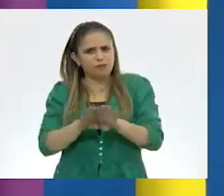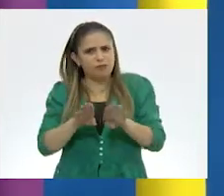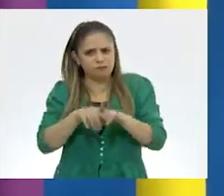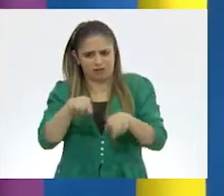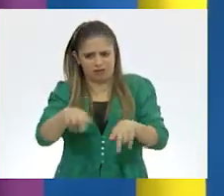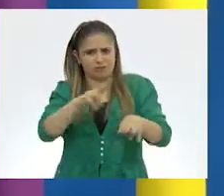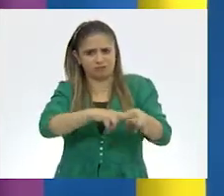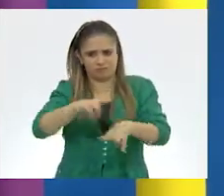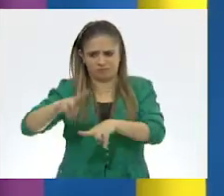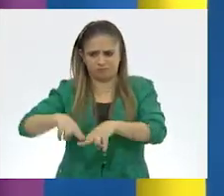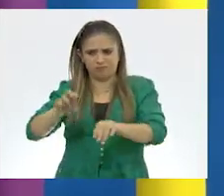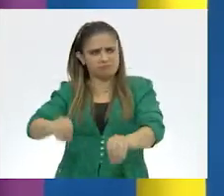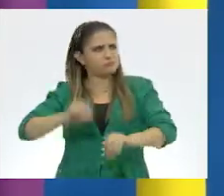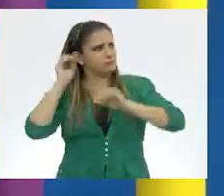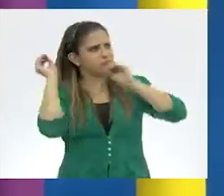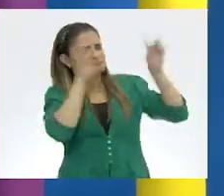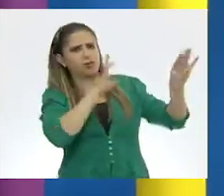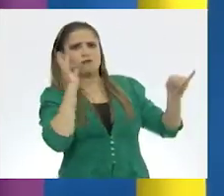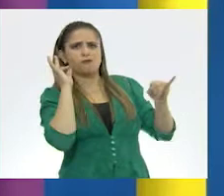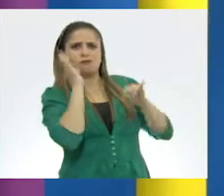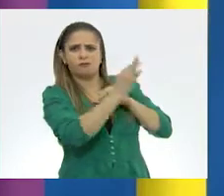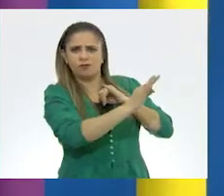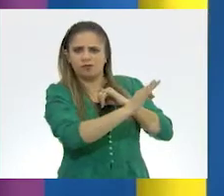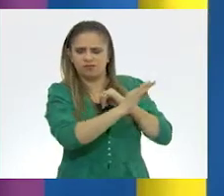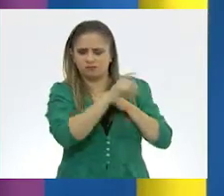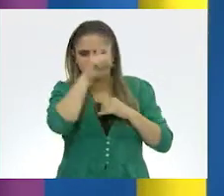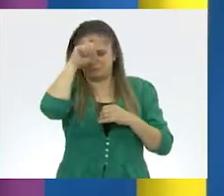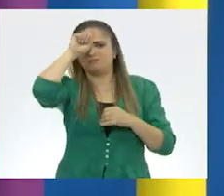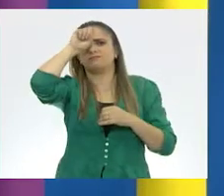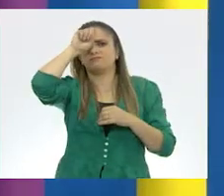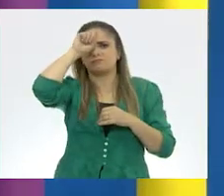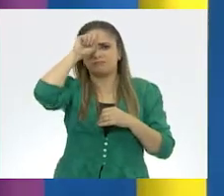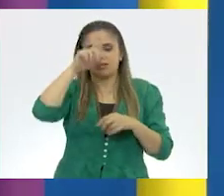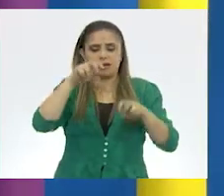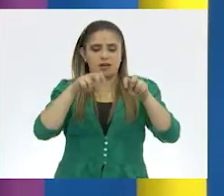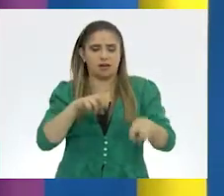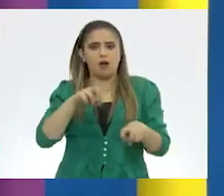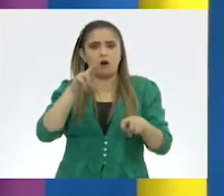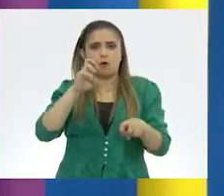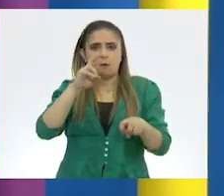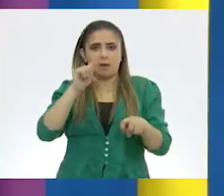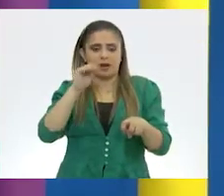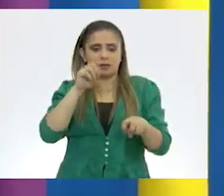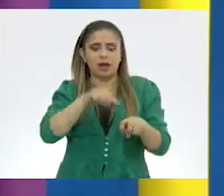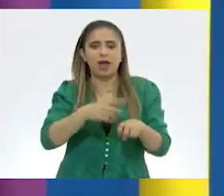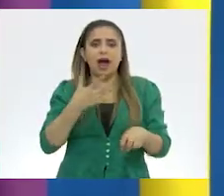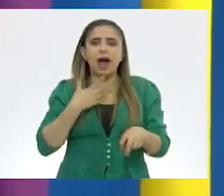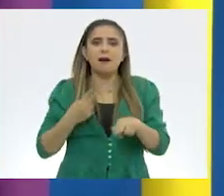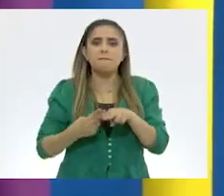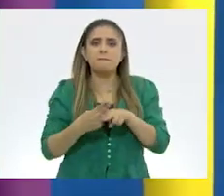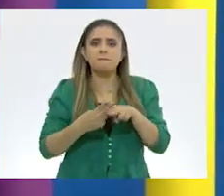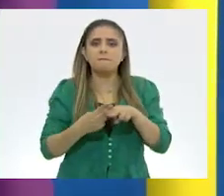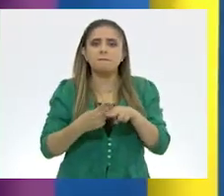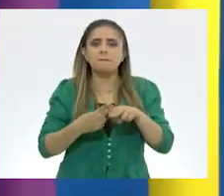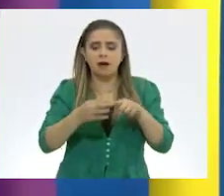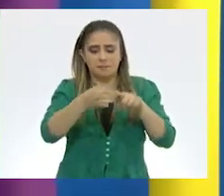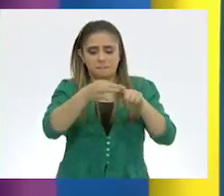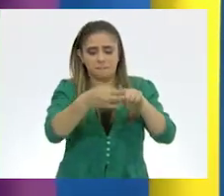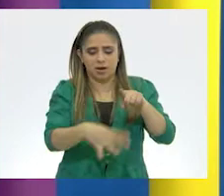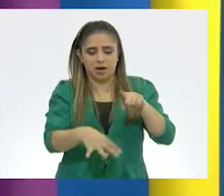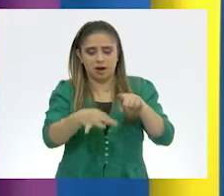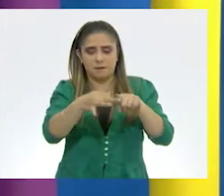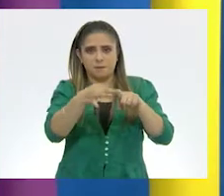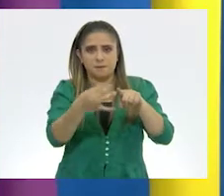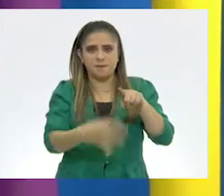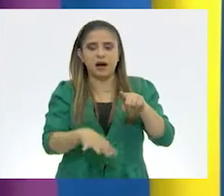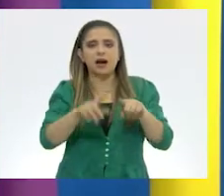había dejado en la parte de atrás. En el pupitre de Roberto había una navaja de la que resbalaban unas gotas de